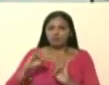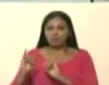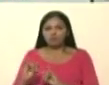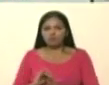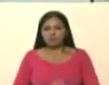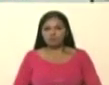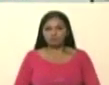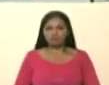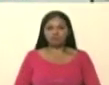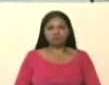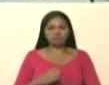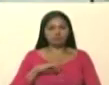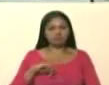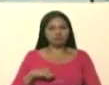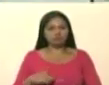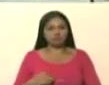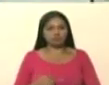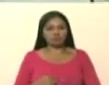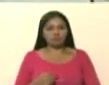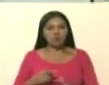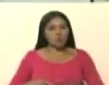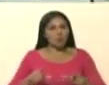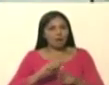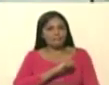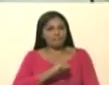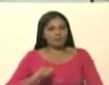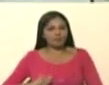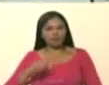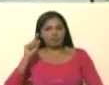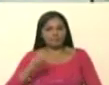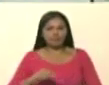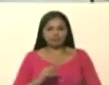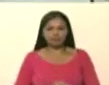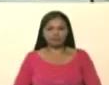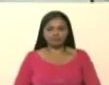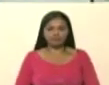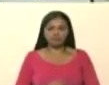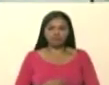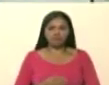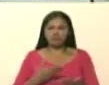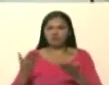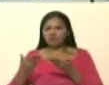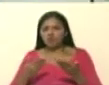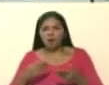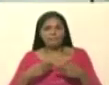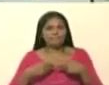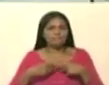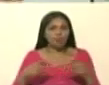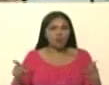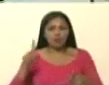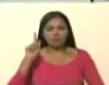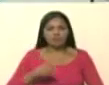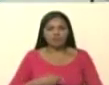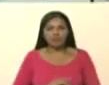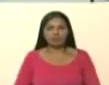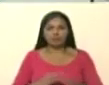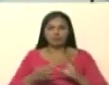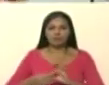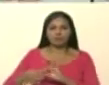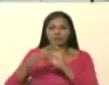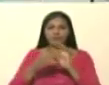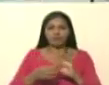en alianza del sector privado en el sector mixto el sector público alianza